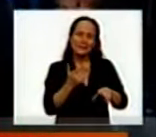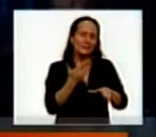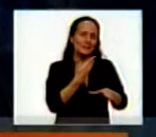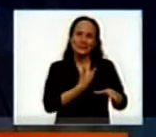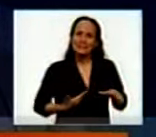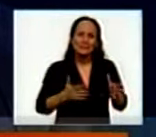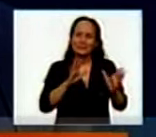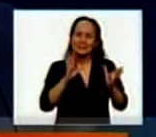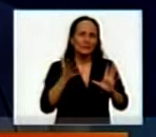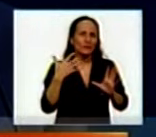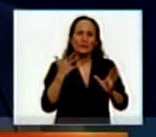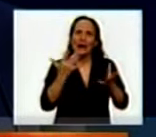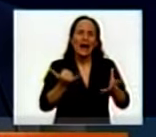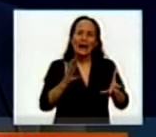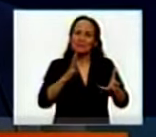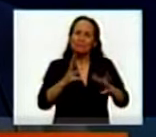realmente